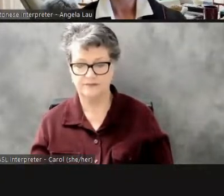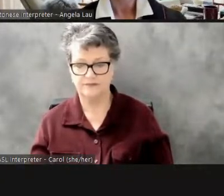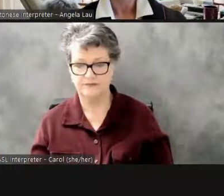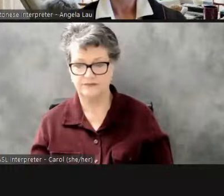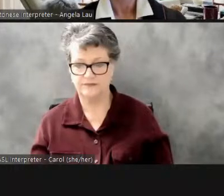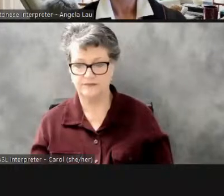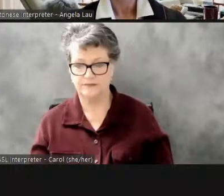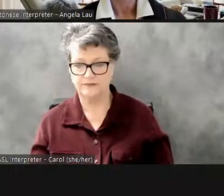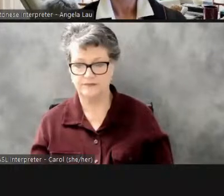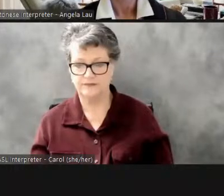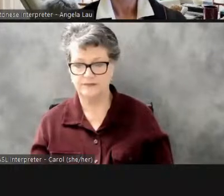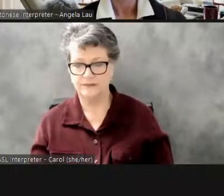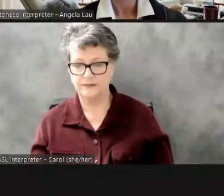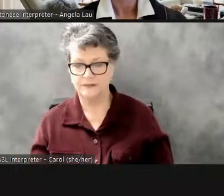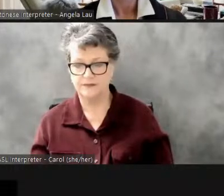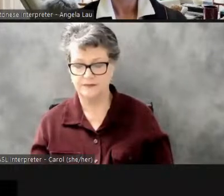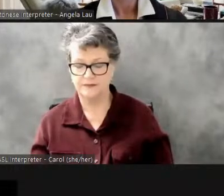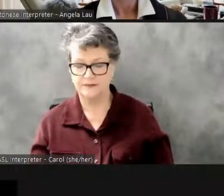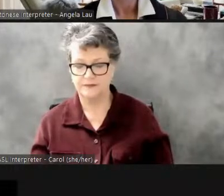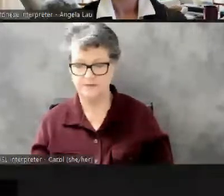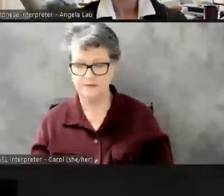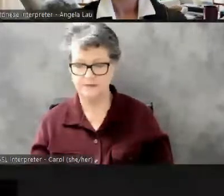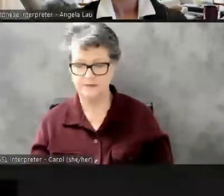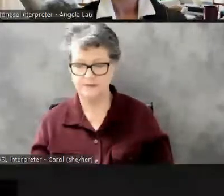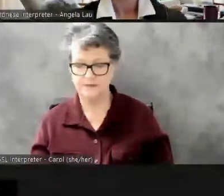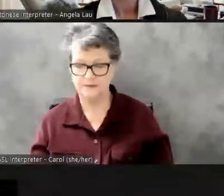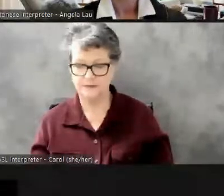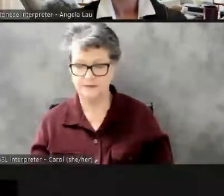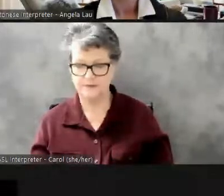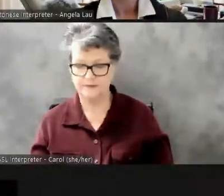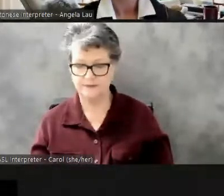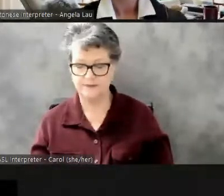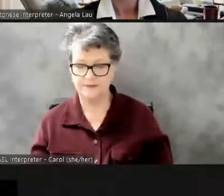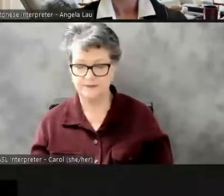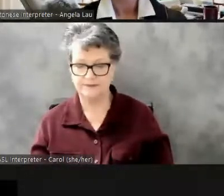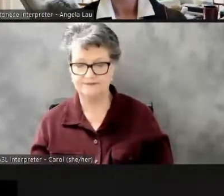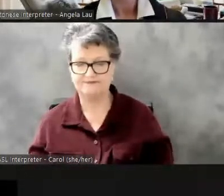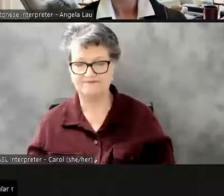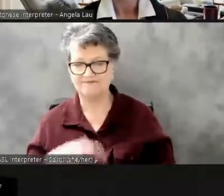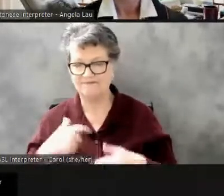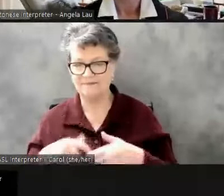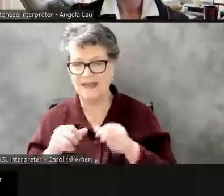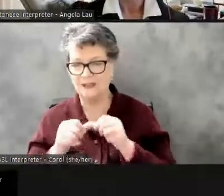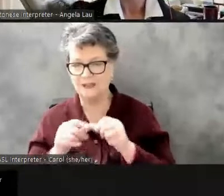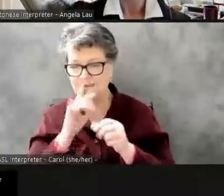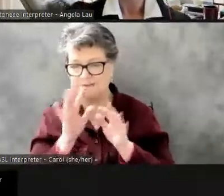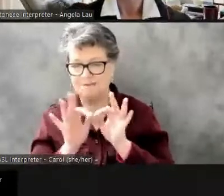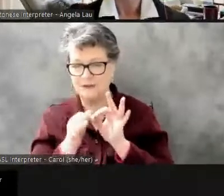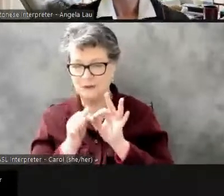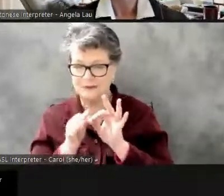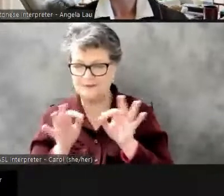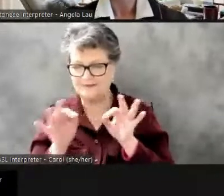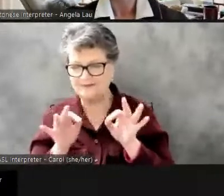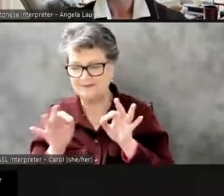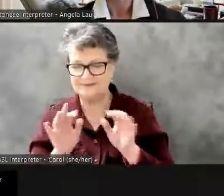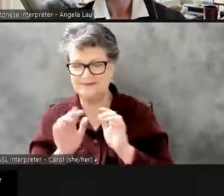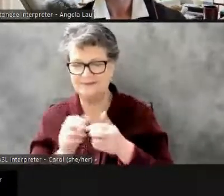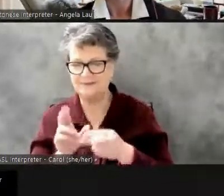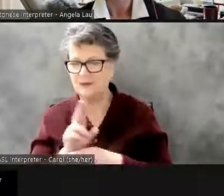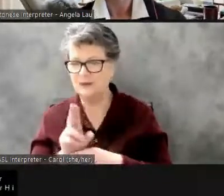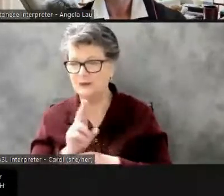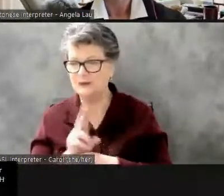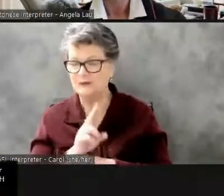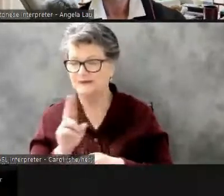español. Si está utilizando un iPad o un dispositivo similar, ubique el menú de 3 puntos en la parte de arriba hacia la derecha y